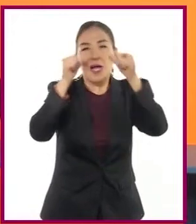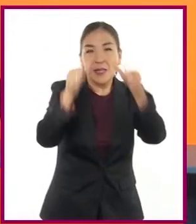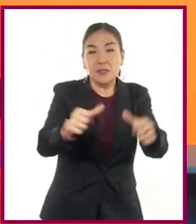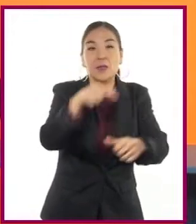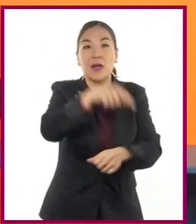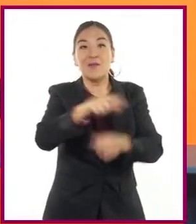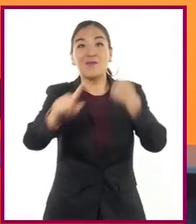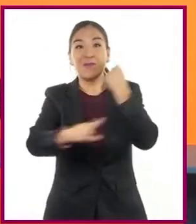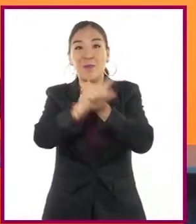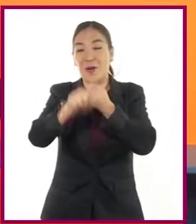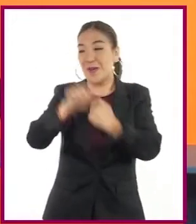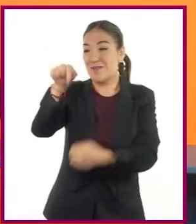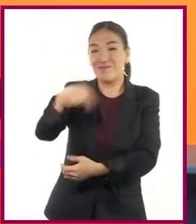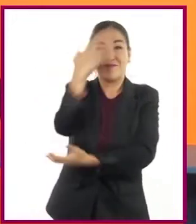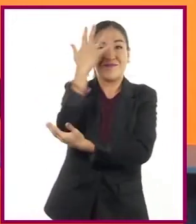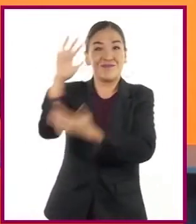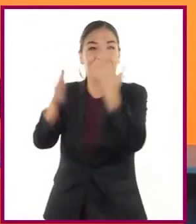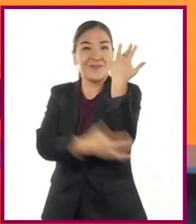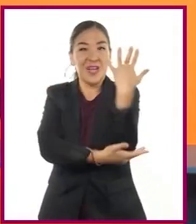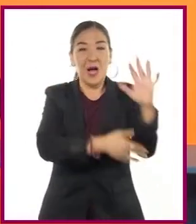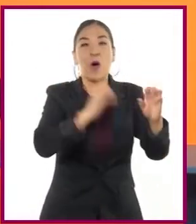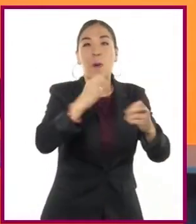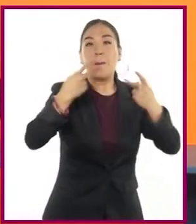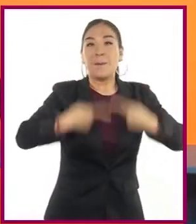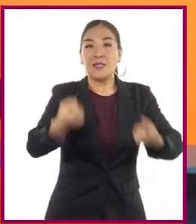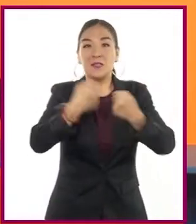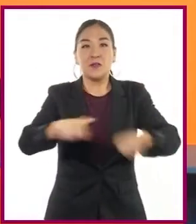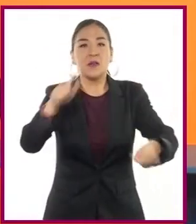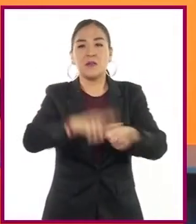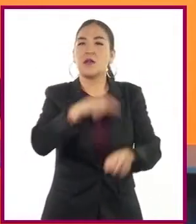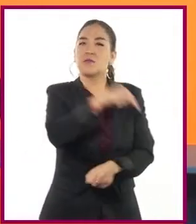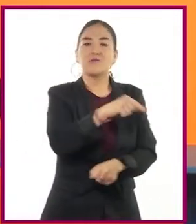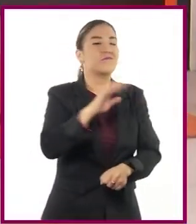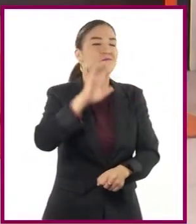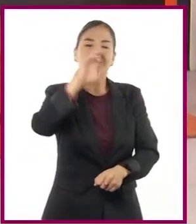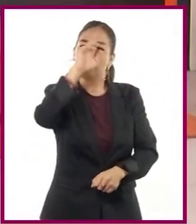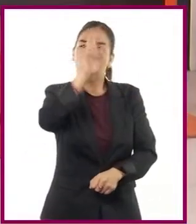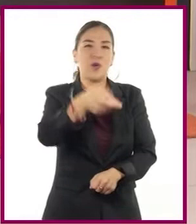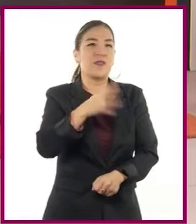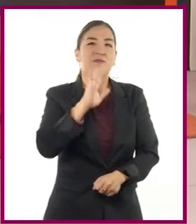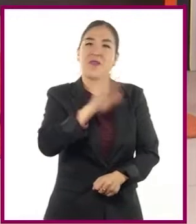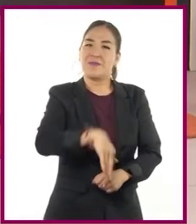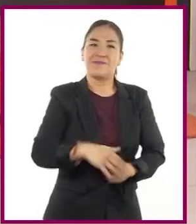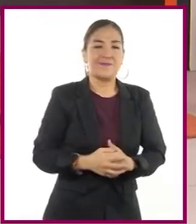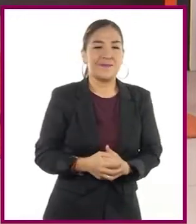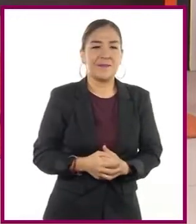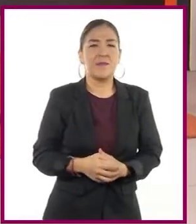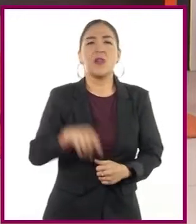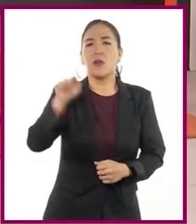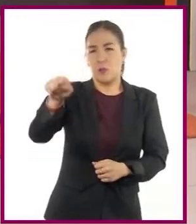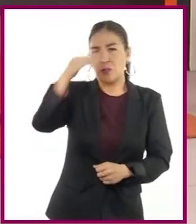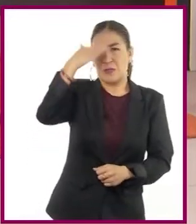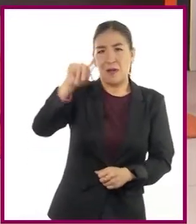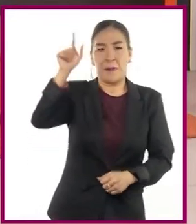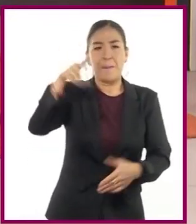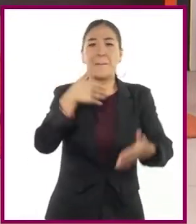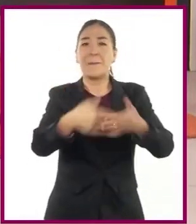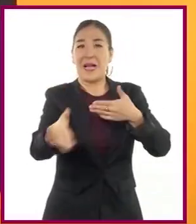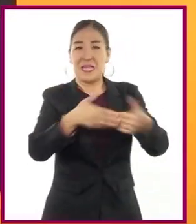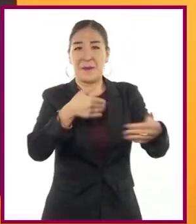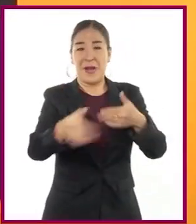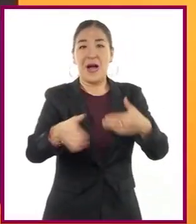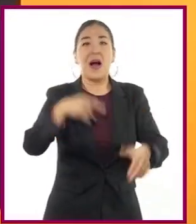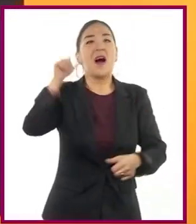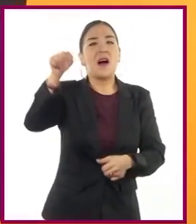la naturaleza o a la sociedad, es moralmente incorrecto. ¿Sabes que en Panamá existe